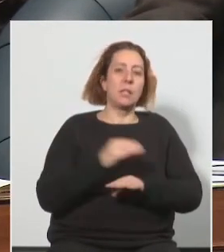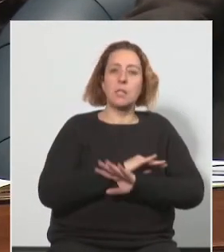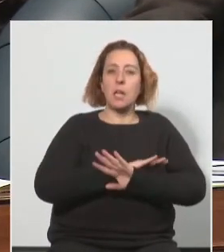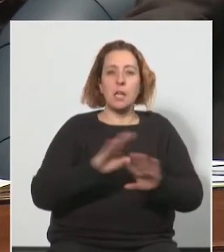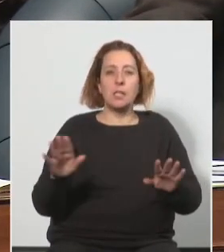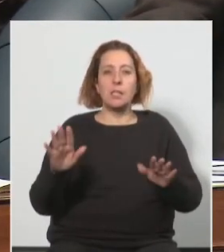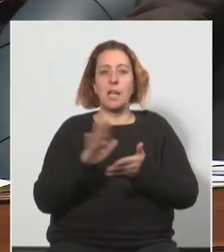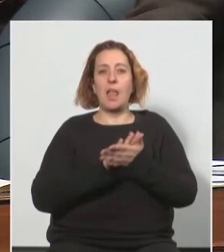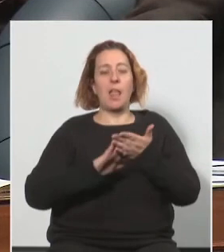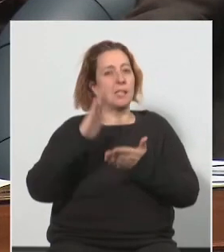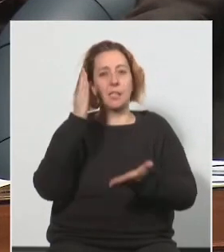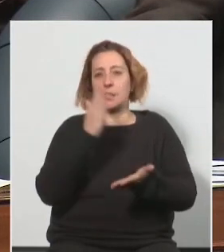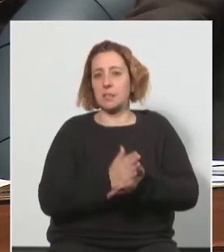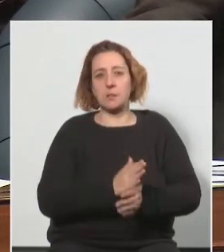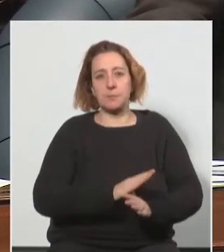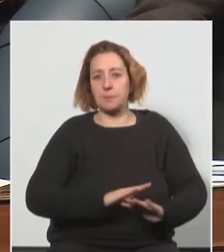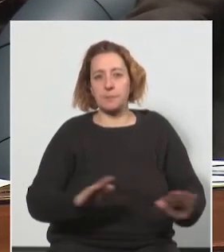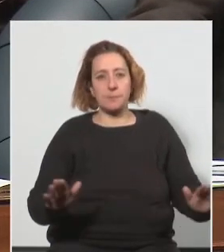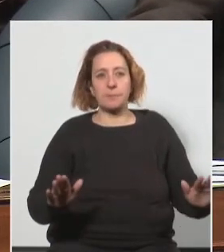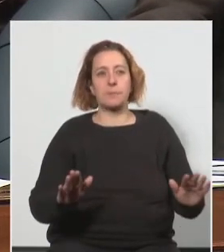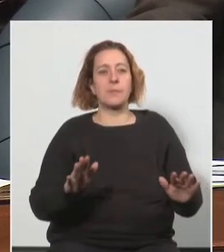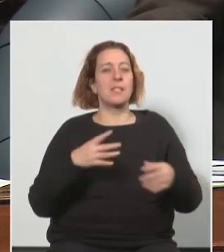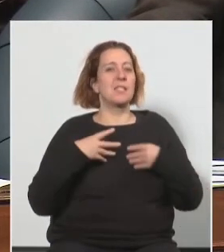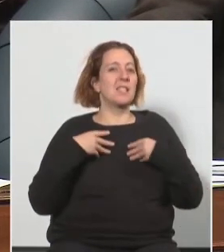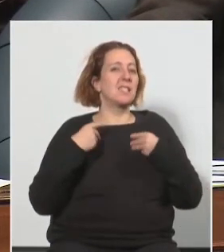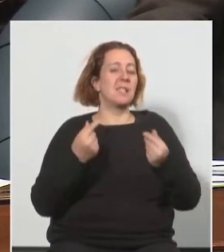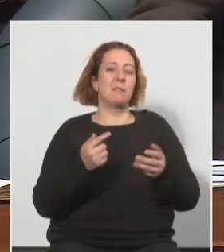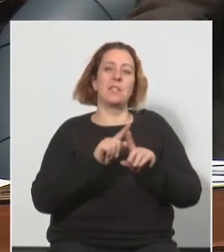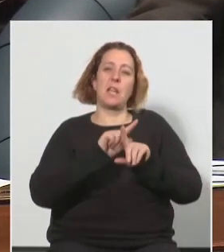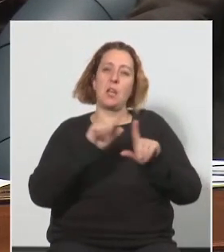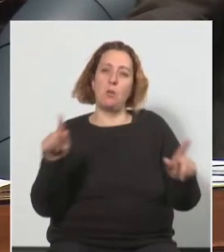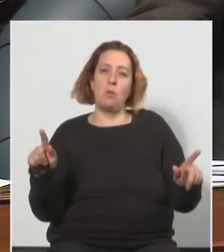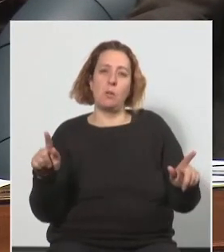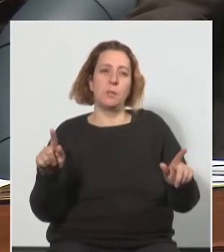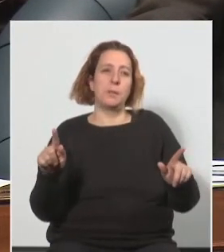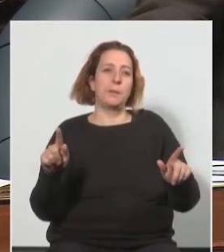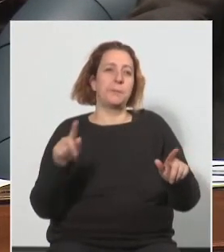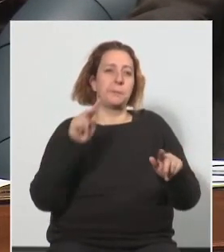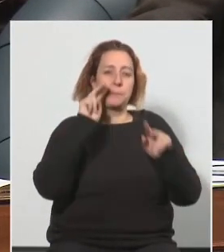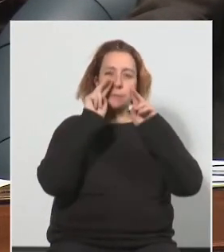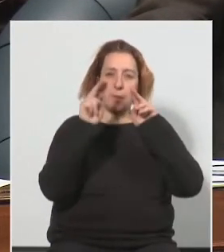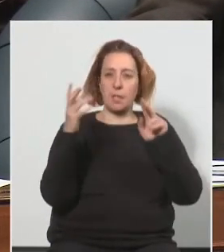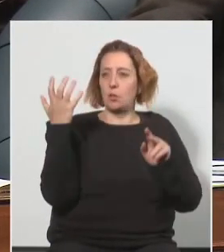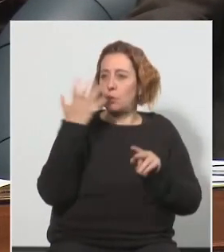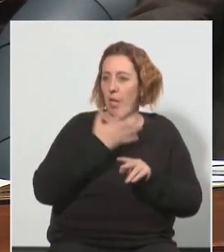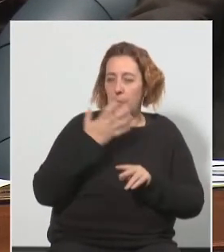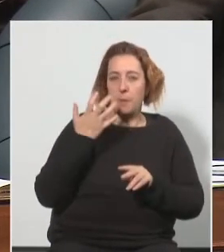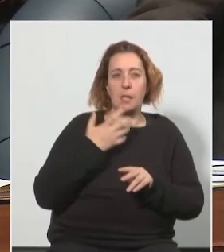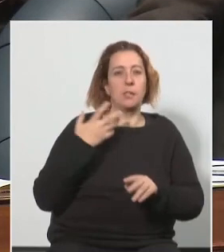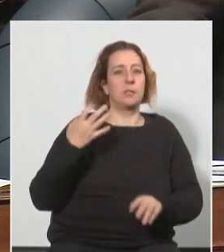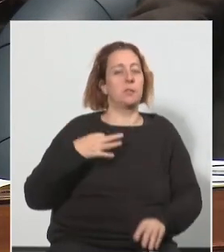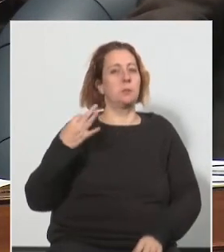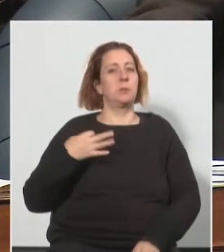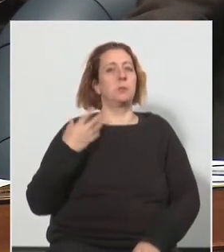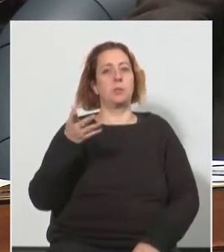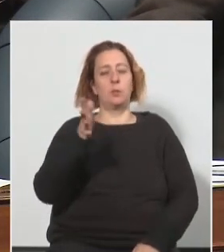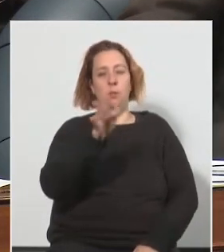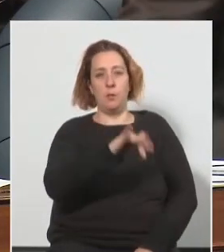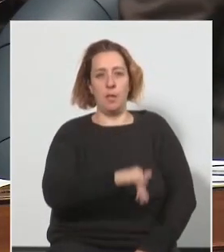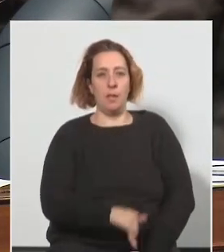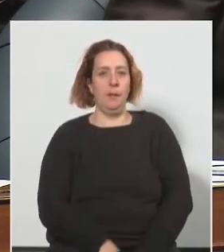manada y que nos volvamos insensibles ante el drama que vivimos día a